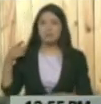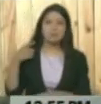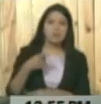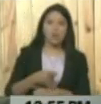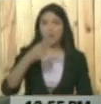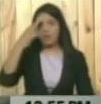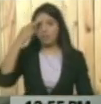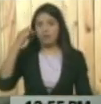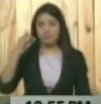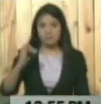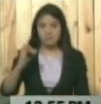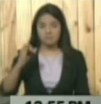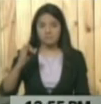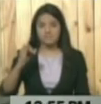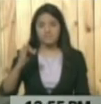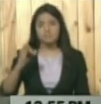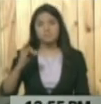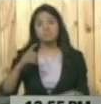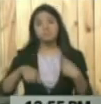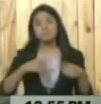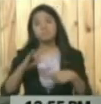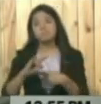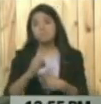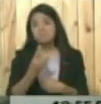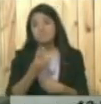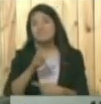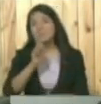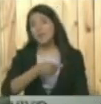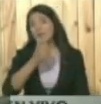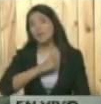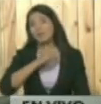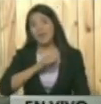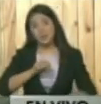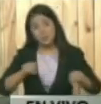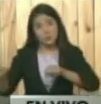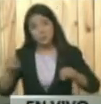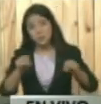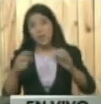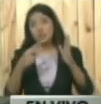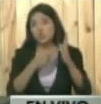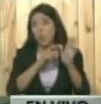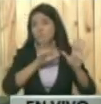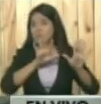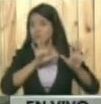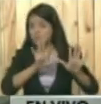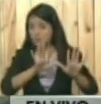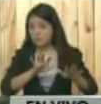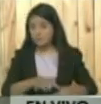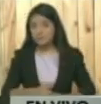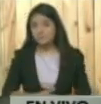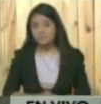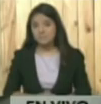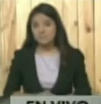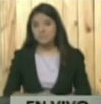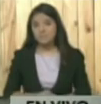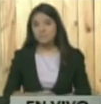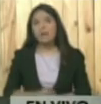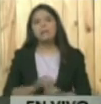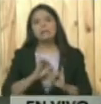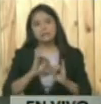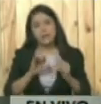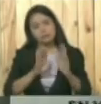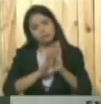Haití, además le ha tocado soportar el terremoto del 2010, de la cual ya se